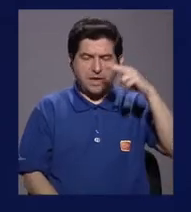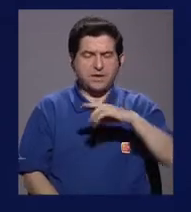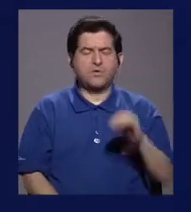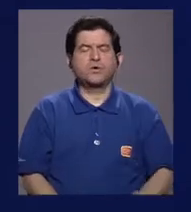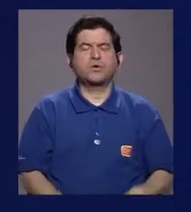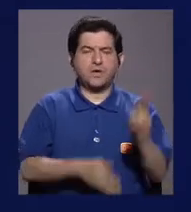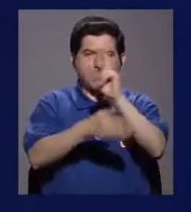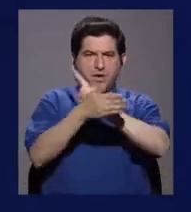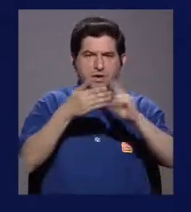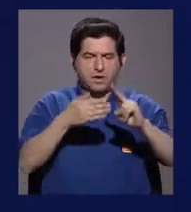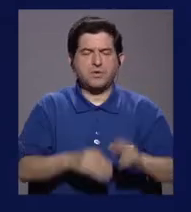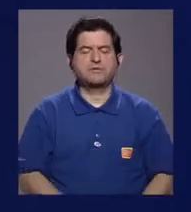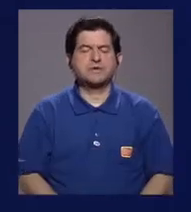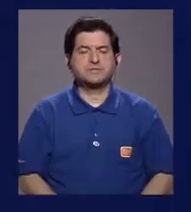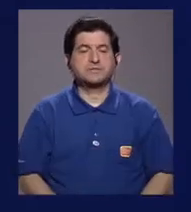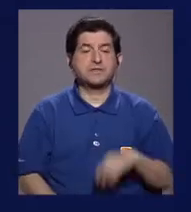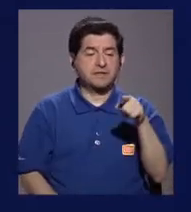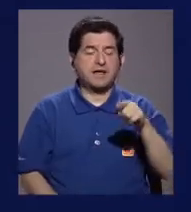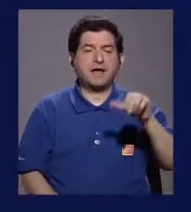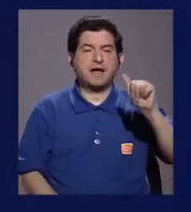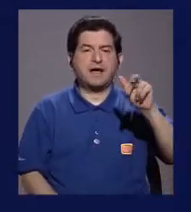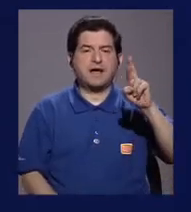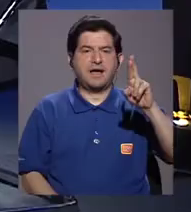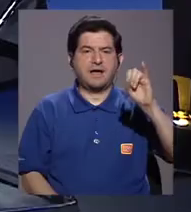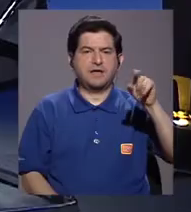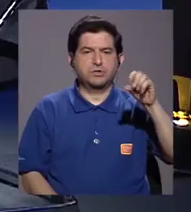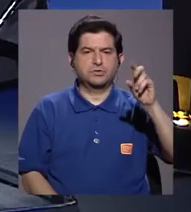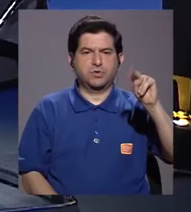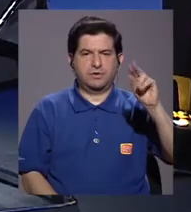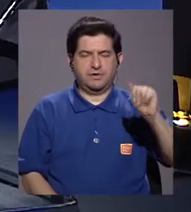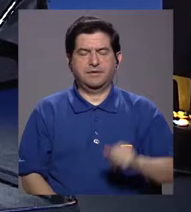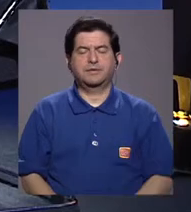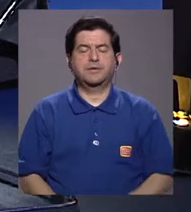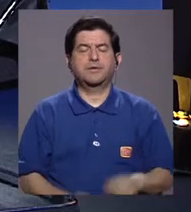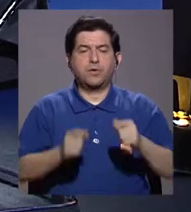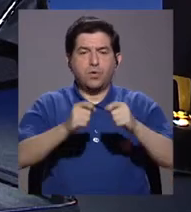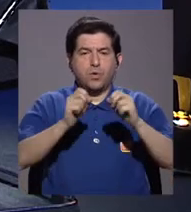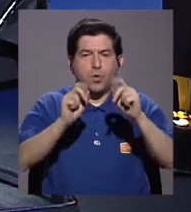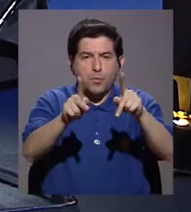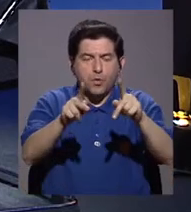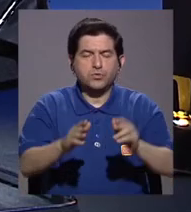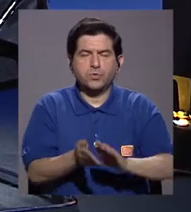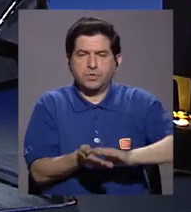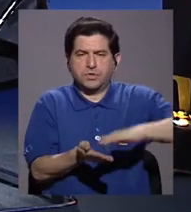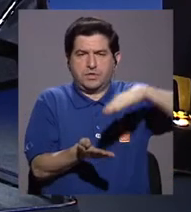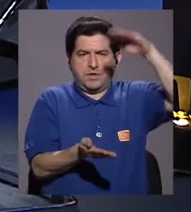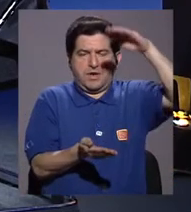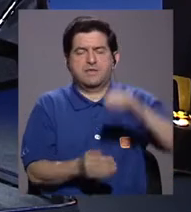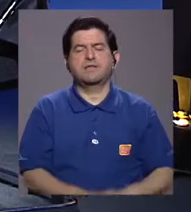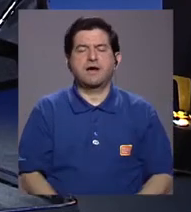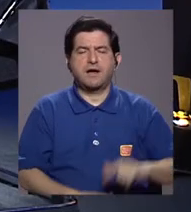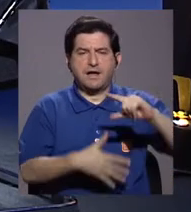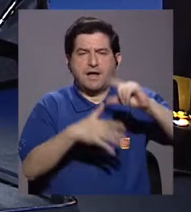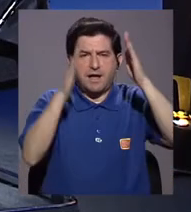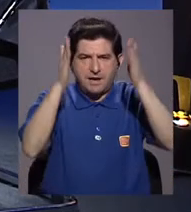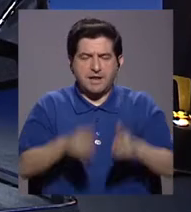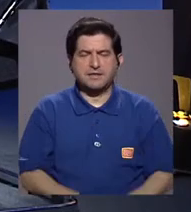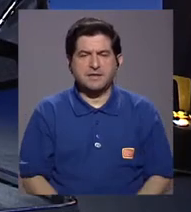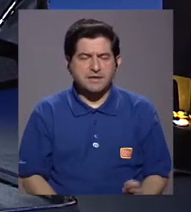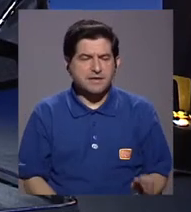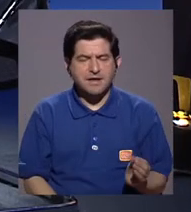universidad estatal de arizona y era con el objetivo de incrementar las oportunidades para los